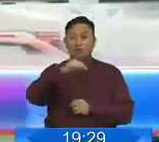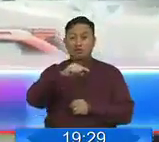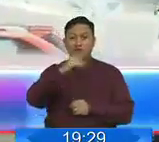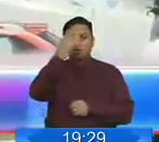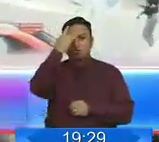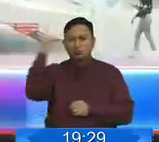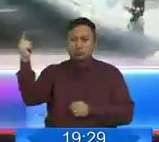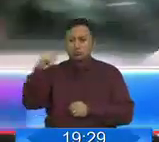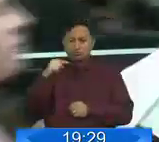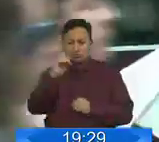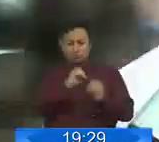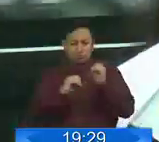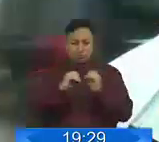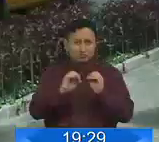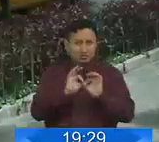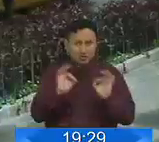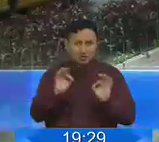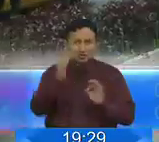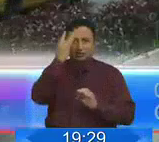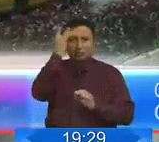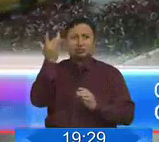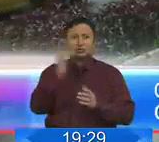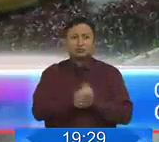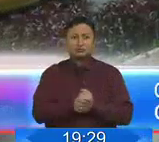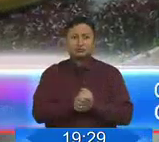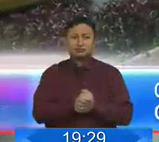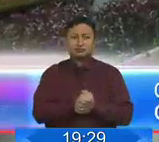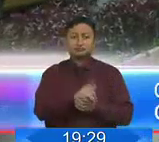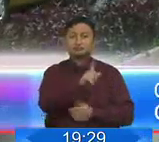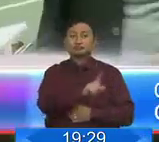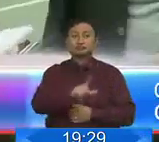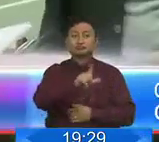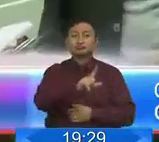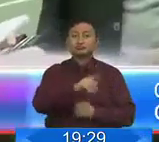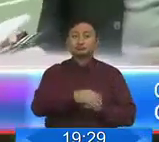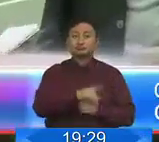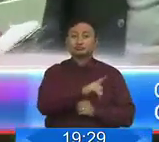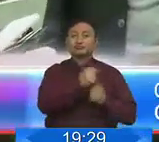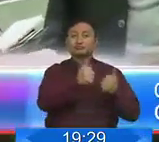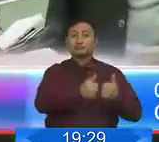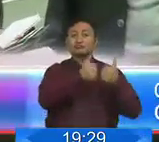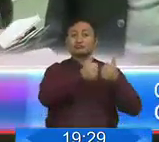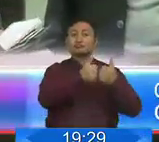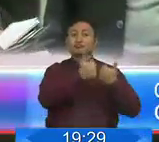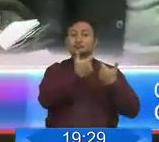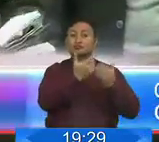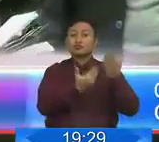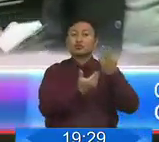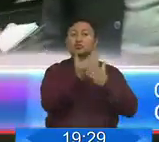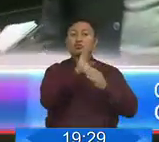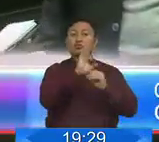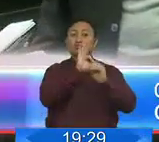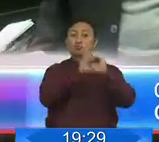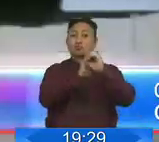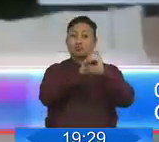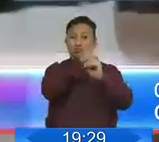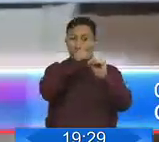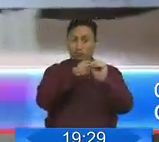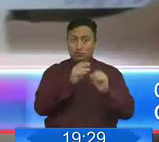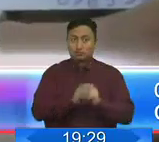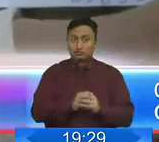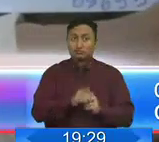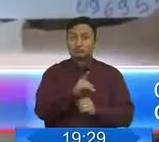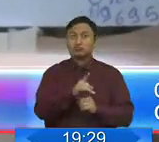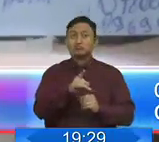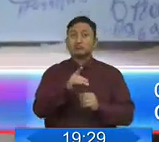la transparencia de ese evento. La mañana de este lunes, varios de los aspirantes a integrar el Consejo de Participación entregaron